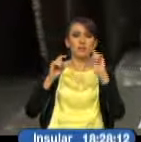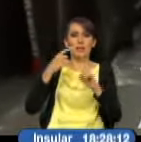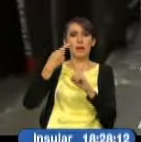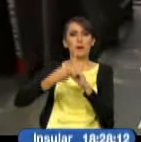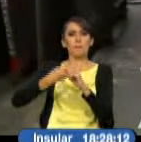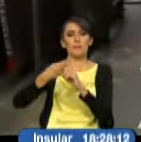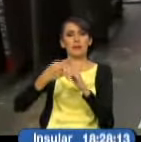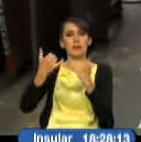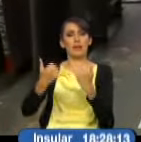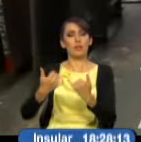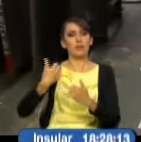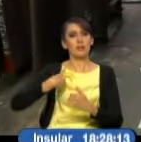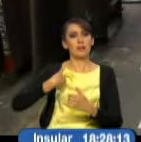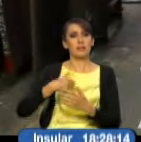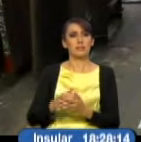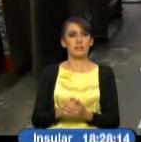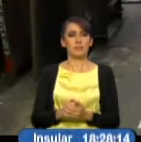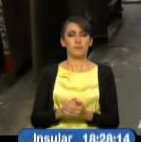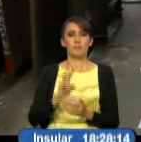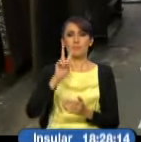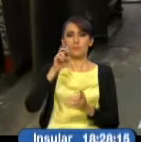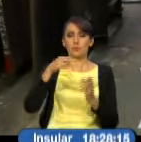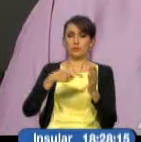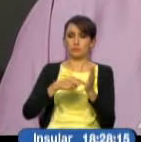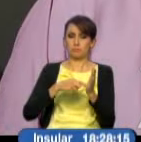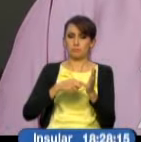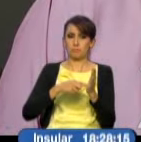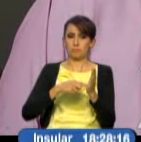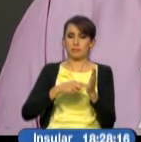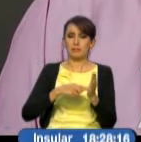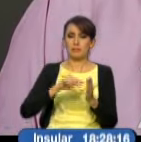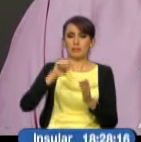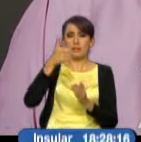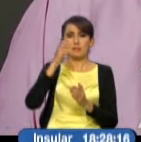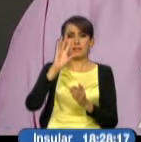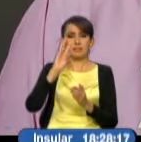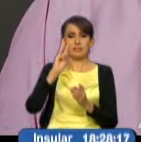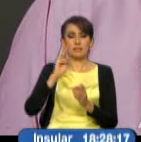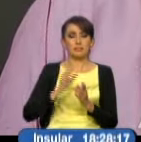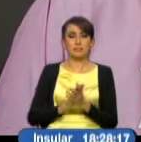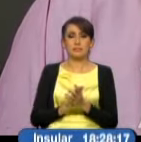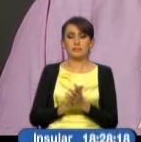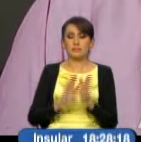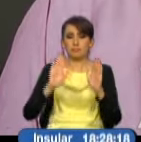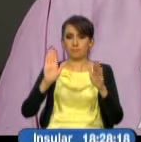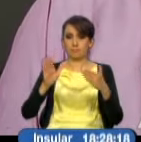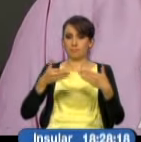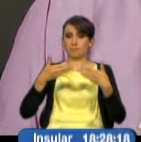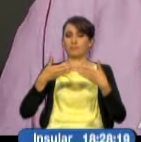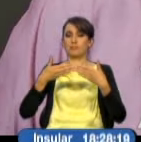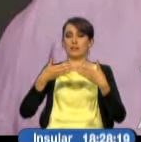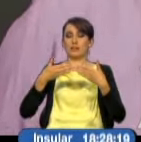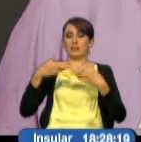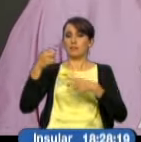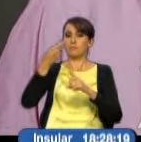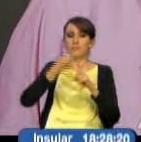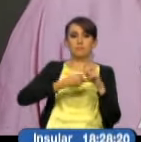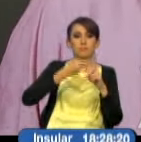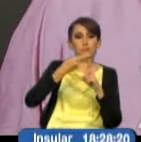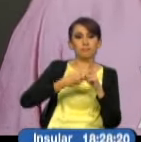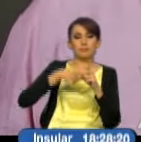empresarial actual argentino. En 2016 cerraron aproximadamente 10.000 empresas nacionales que vienen del mercado interno. Nosotros decimos